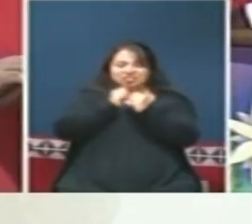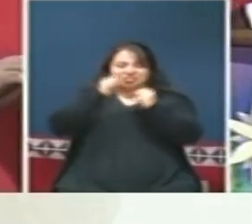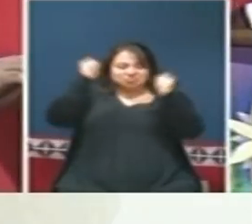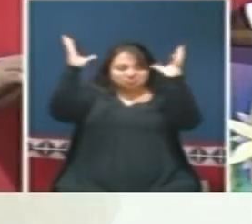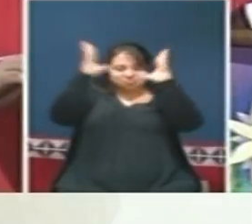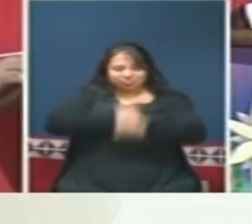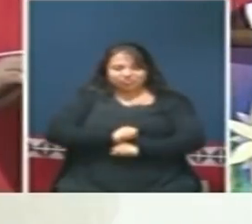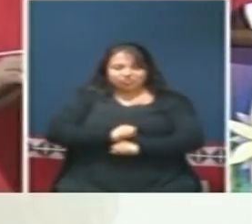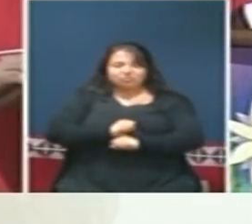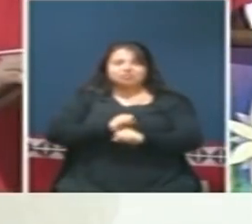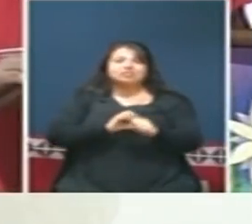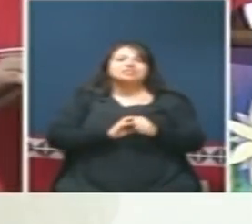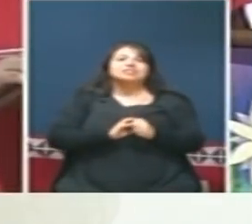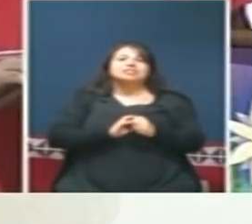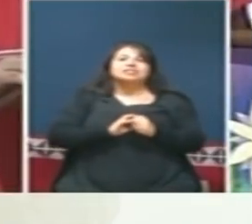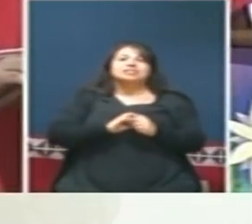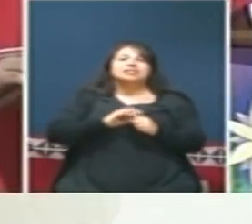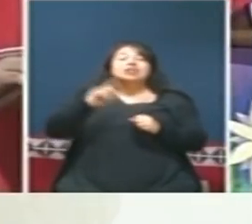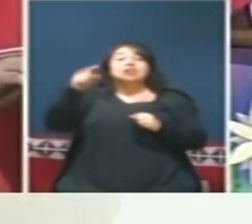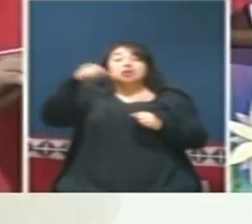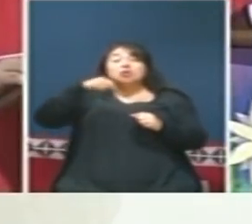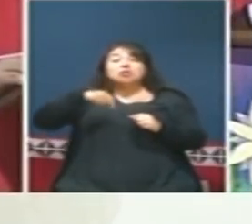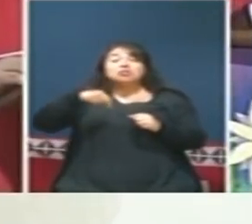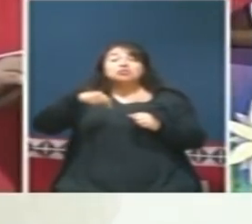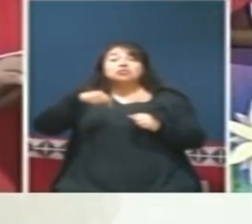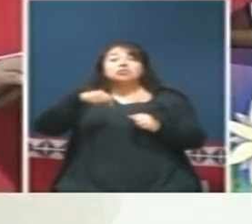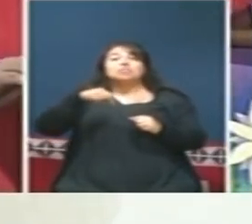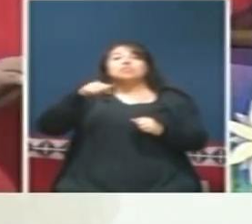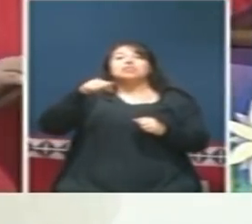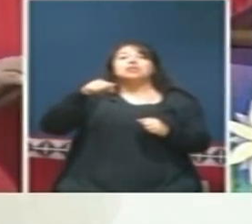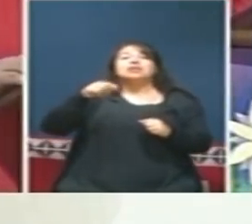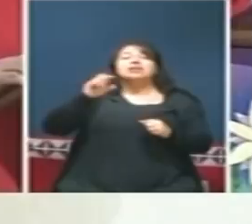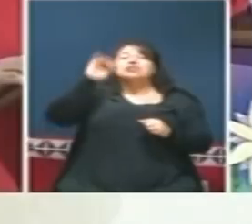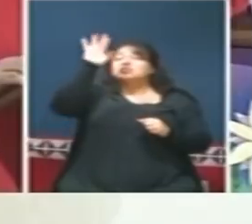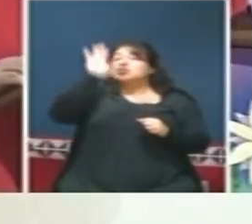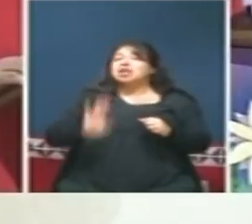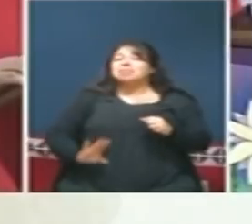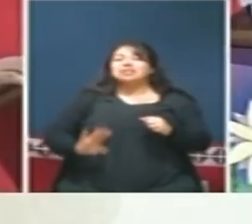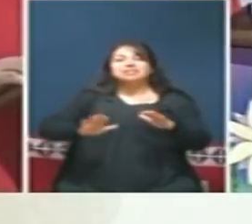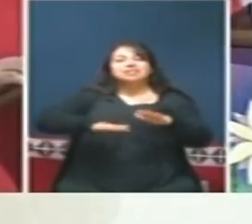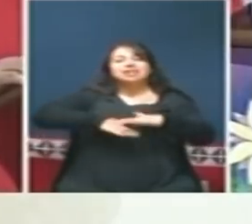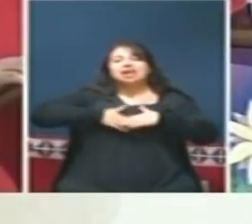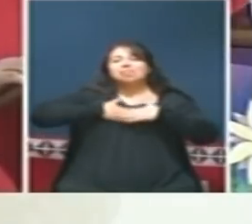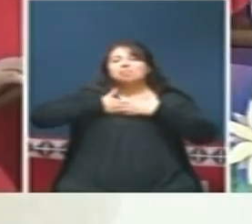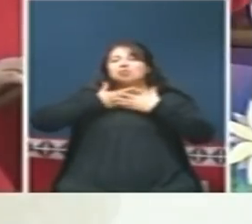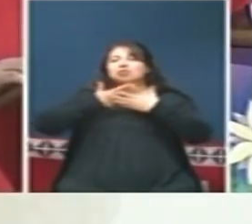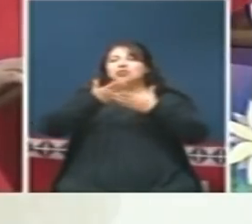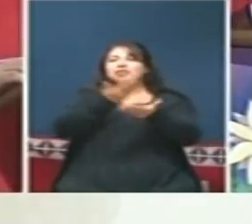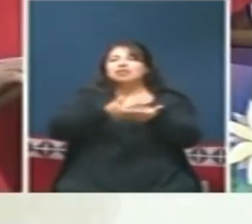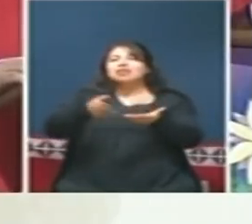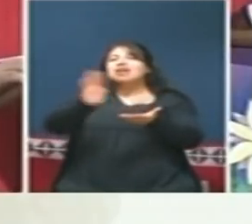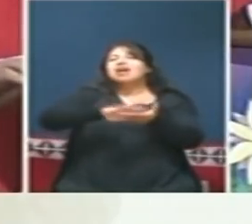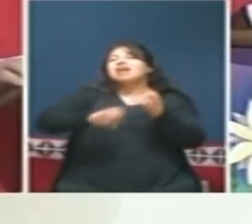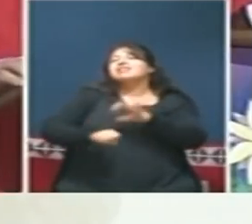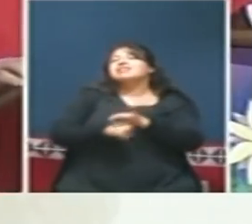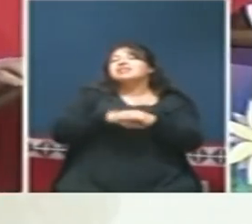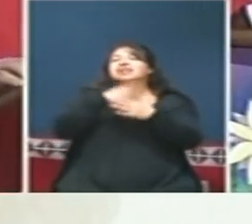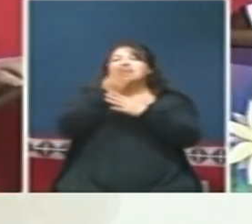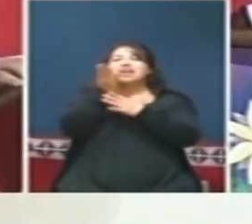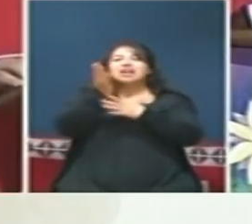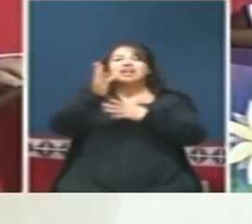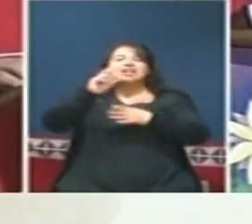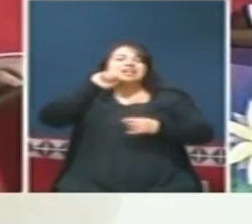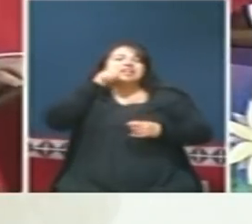noi vivessimo oggi questo, solo l'amore crea. Qué bello que sería que nosotros